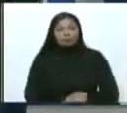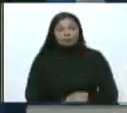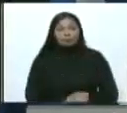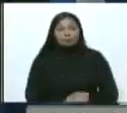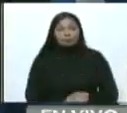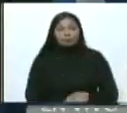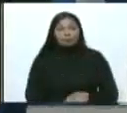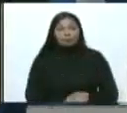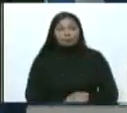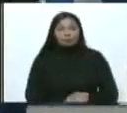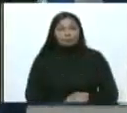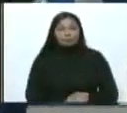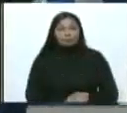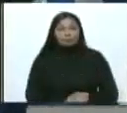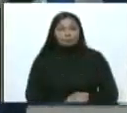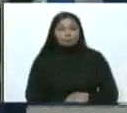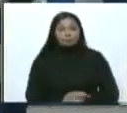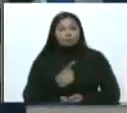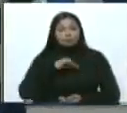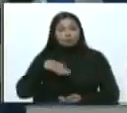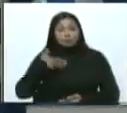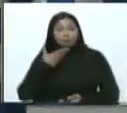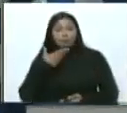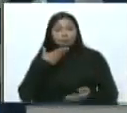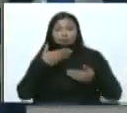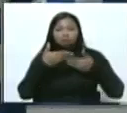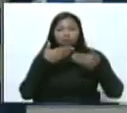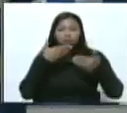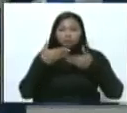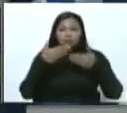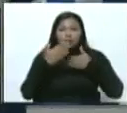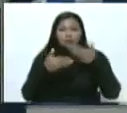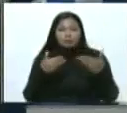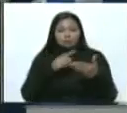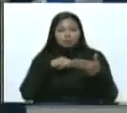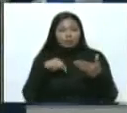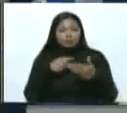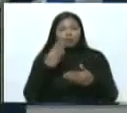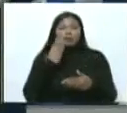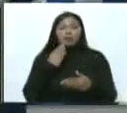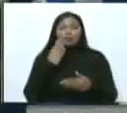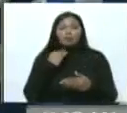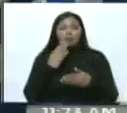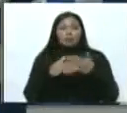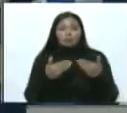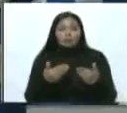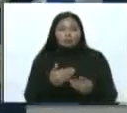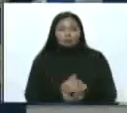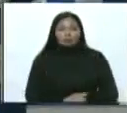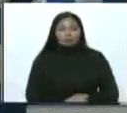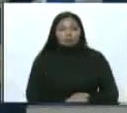para poder conversar en esta acostumbrada